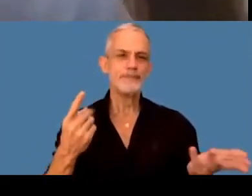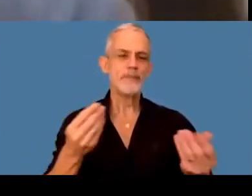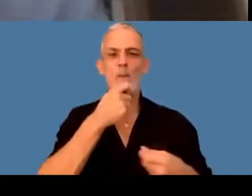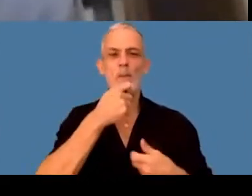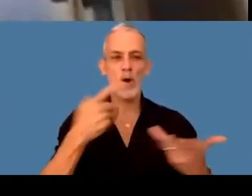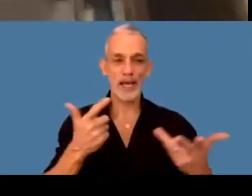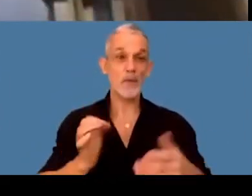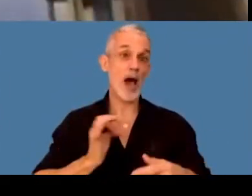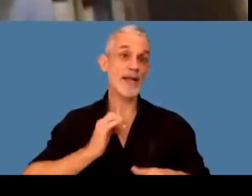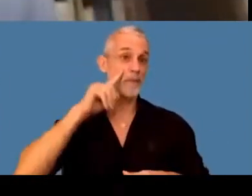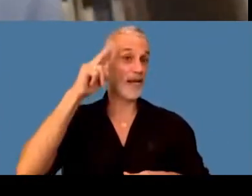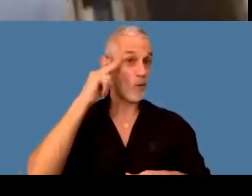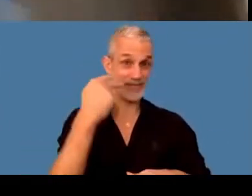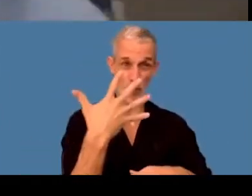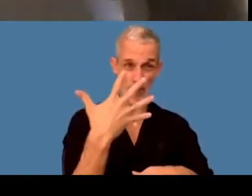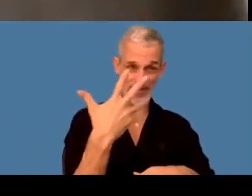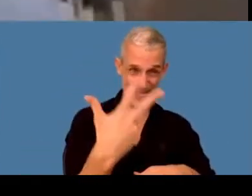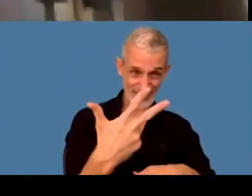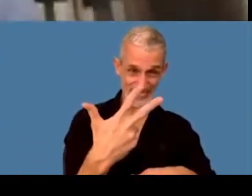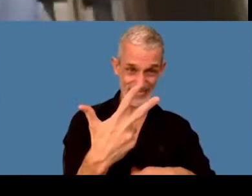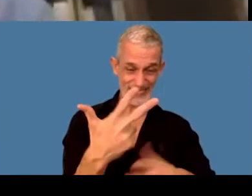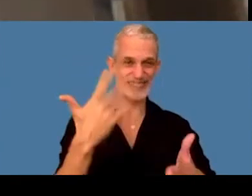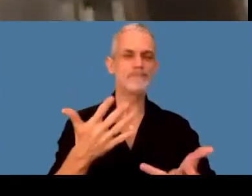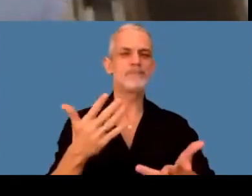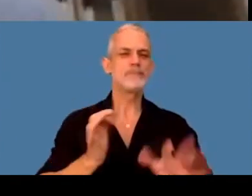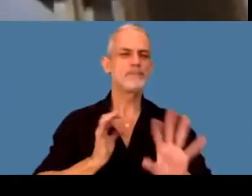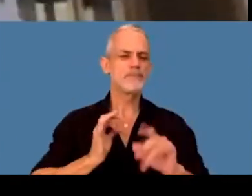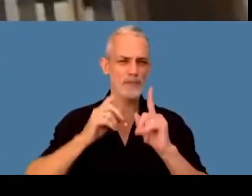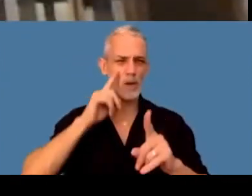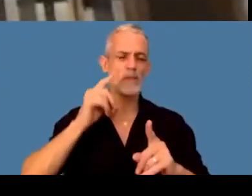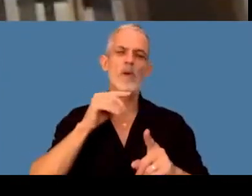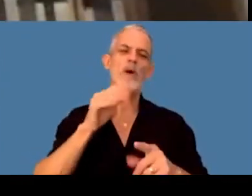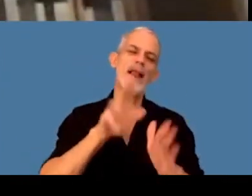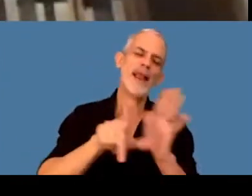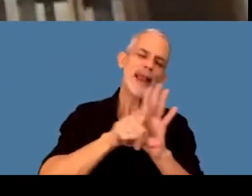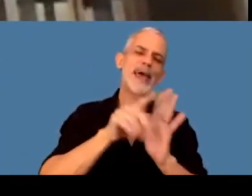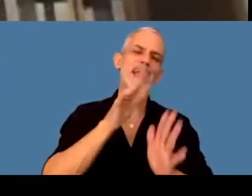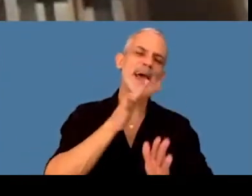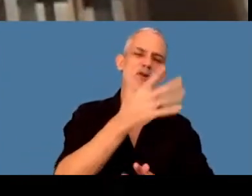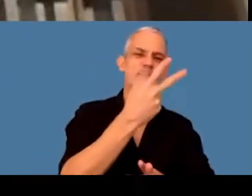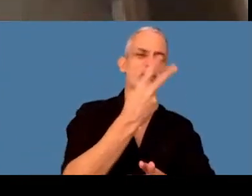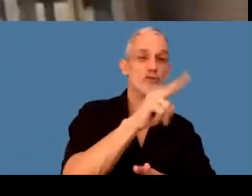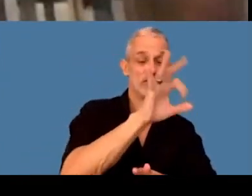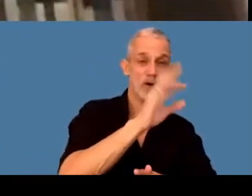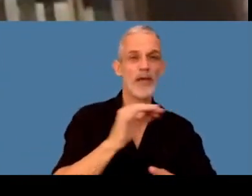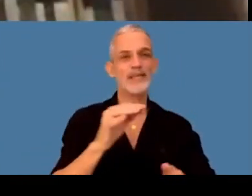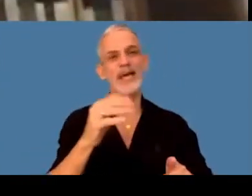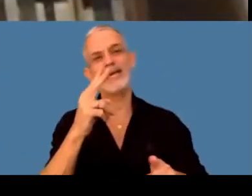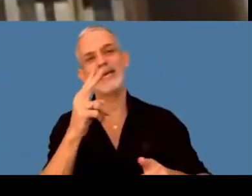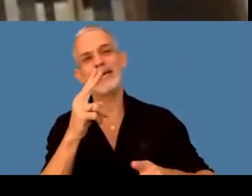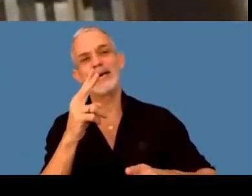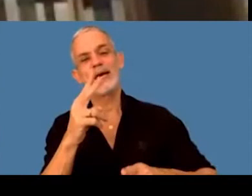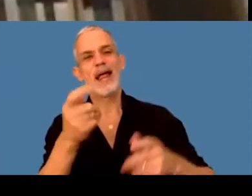año 53, vieron que ustedes con Viviana hablaron sobre todo de la ley 14250 y la 23546, que son la ley de